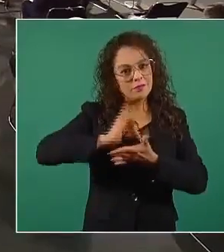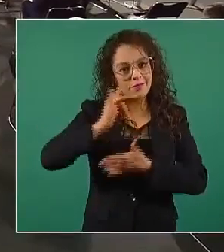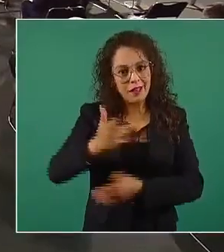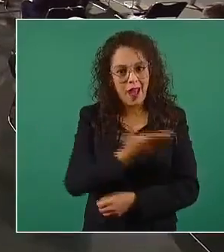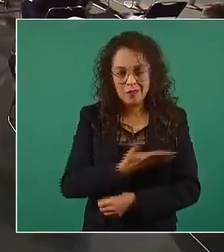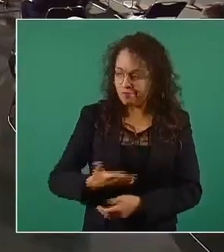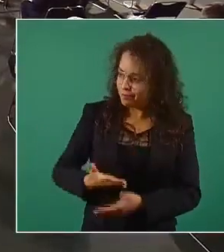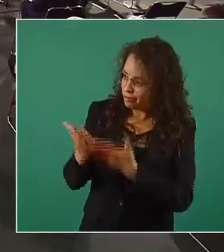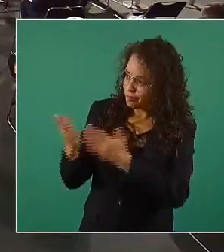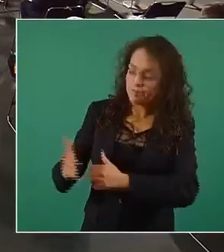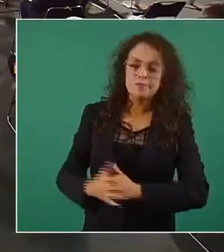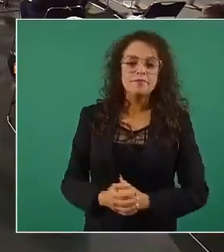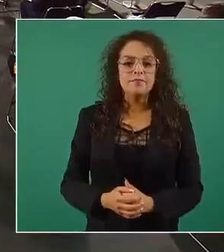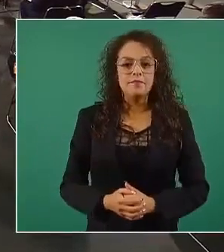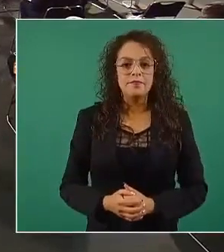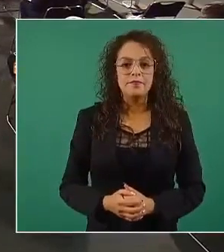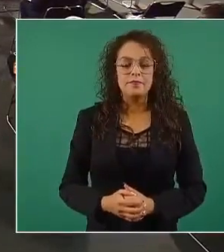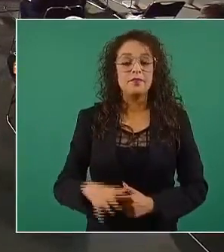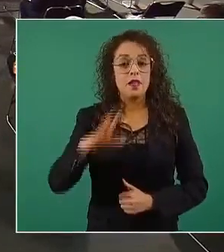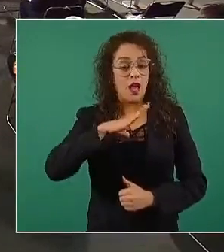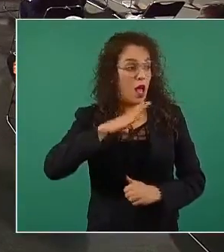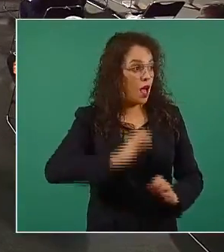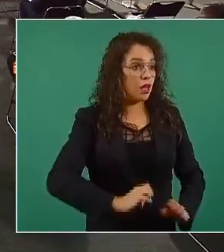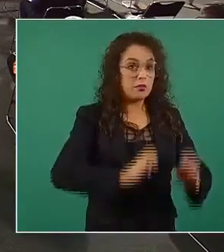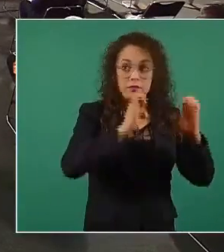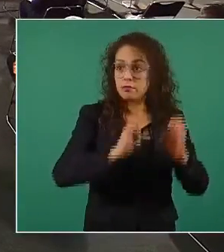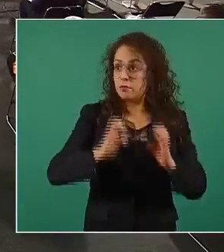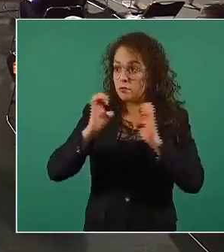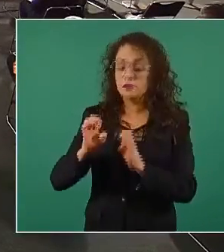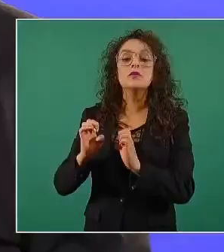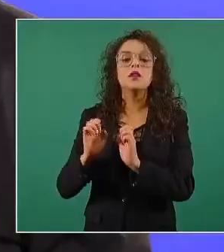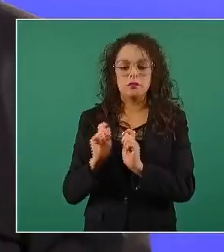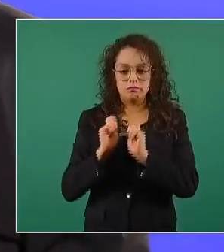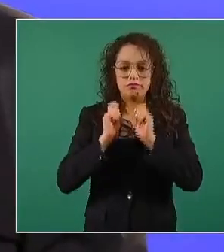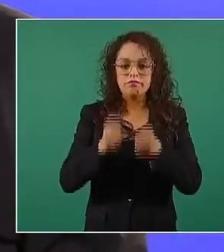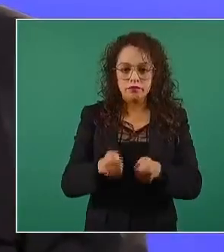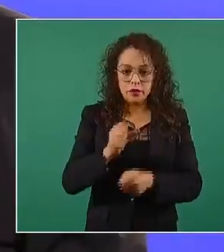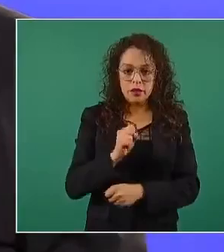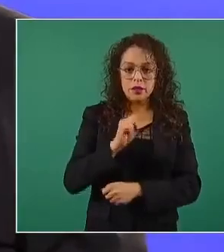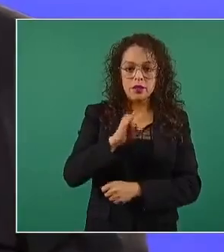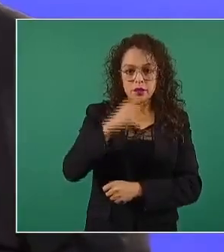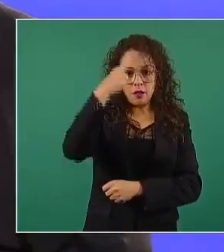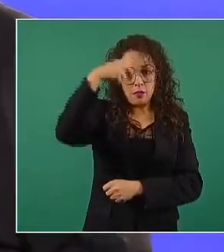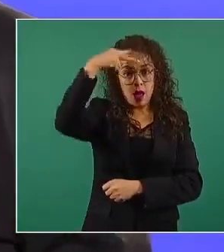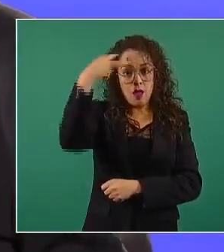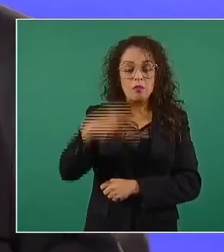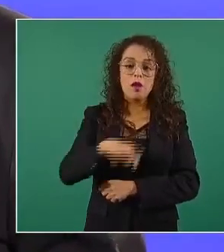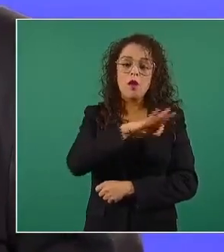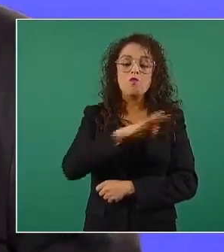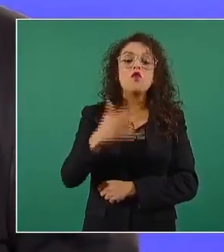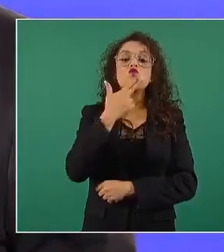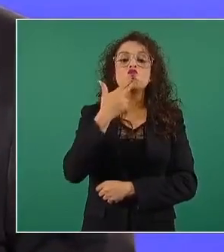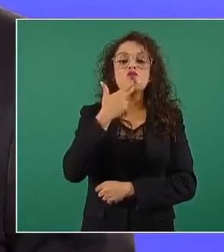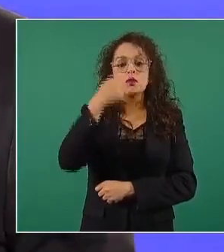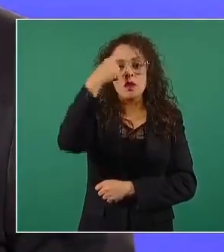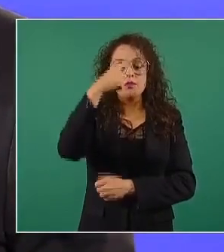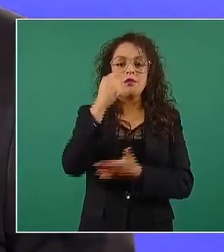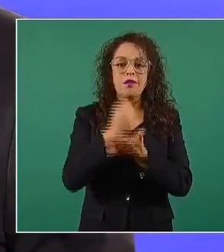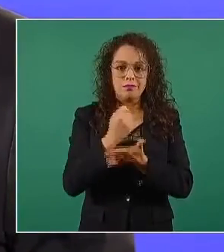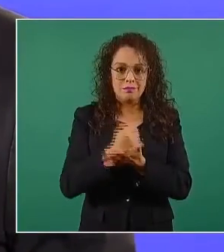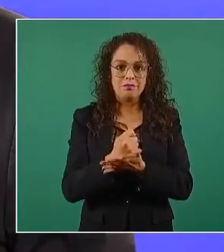Para tener la infraestructura que una vez más ponemos a disposición de México, hemos recurrido a todo y a